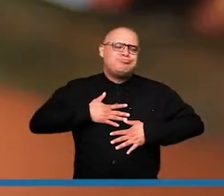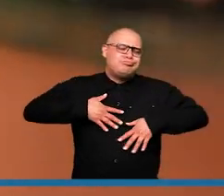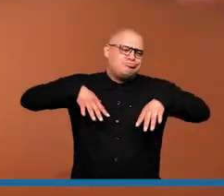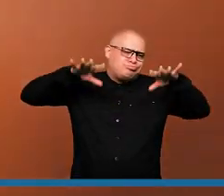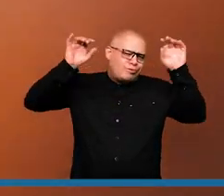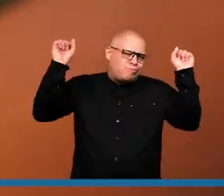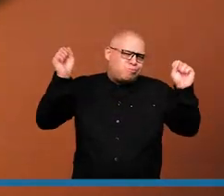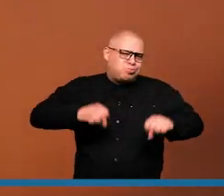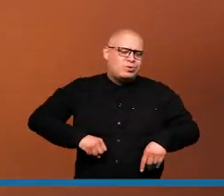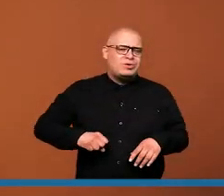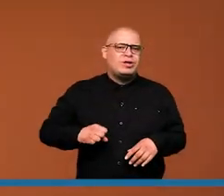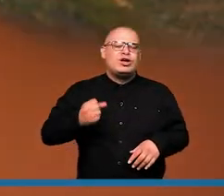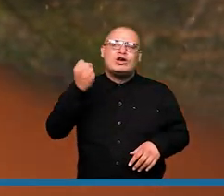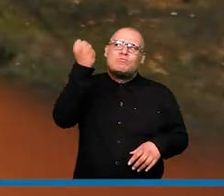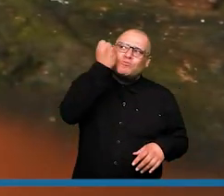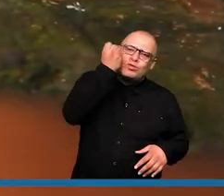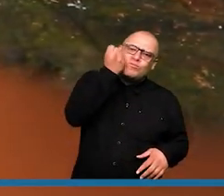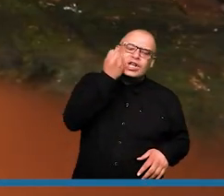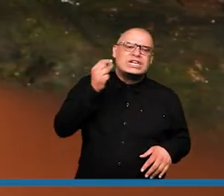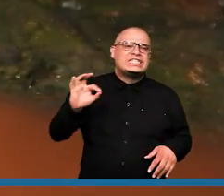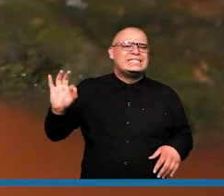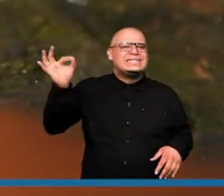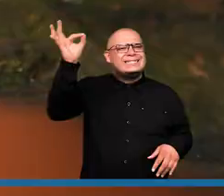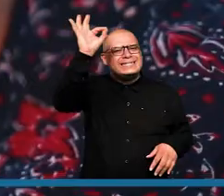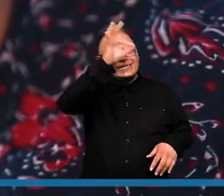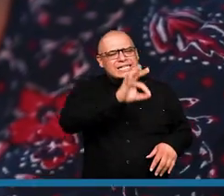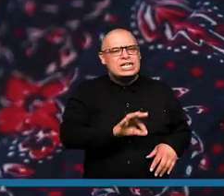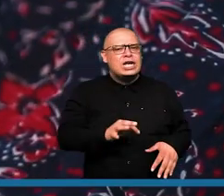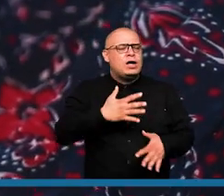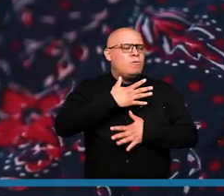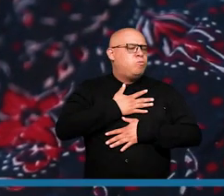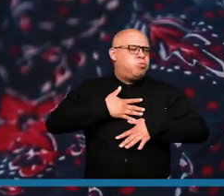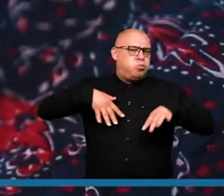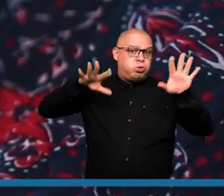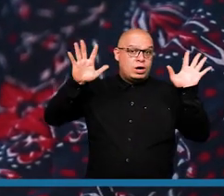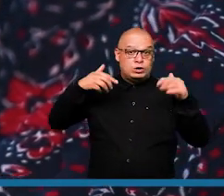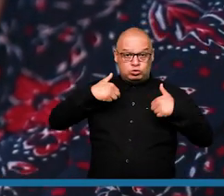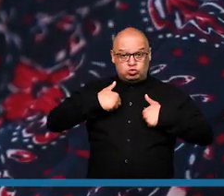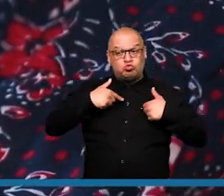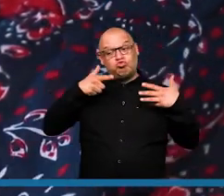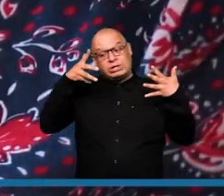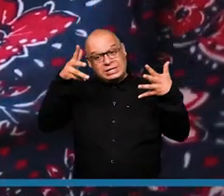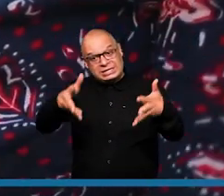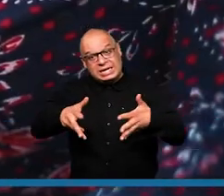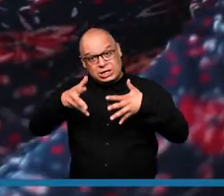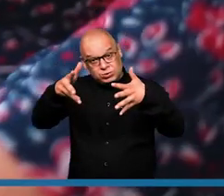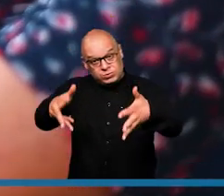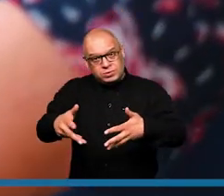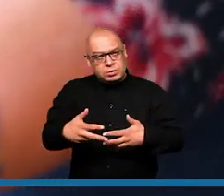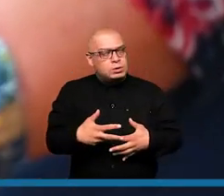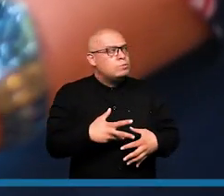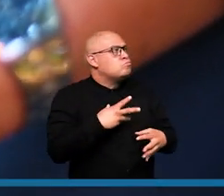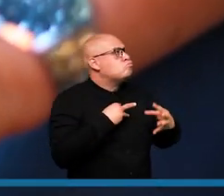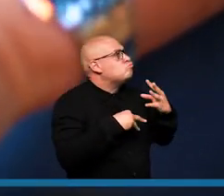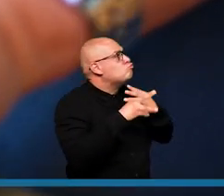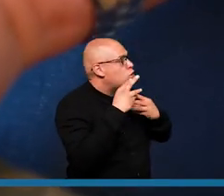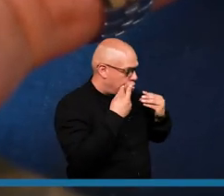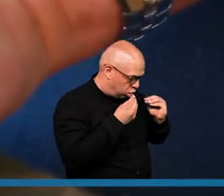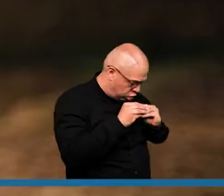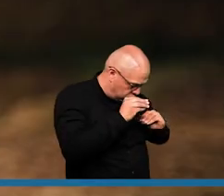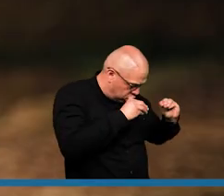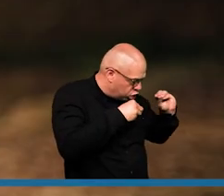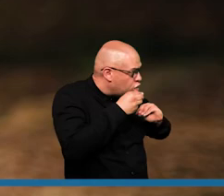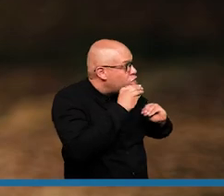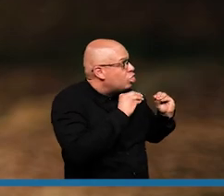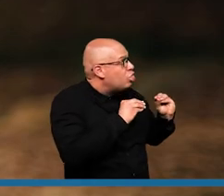platónicos hasta mamíferos, insectos, y en la manera que yo lo transmito a principiantes o un nivel básico de niños,